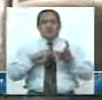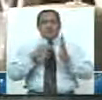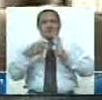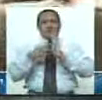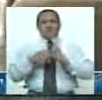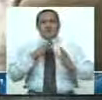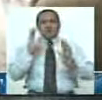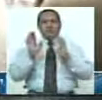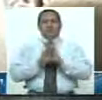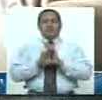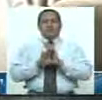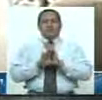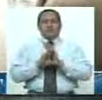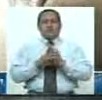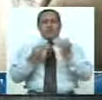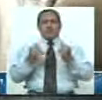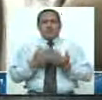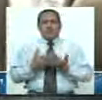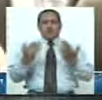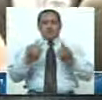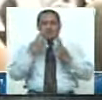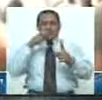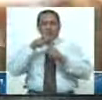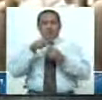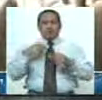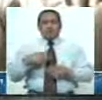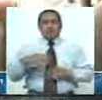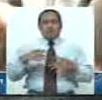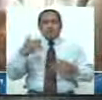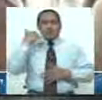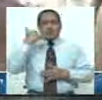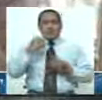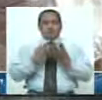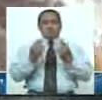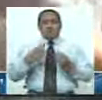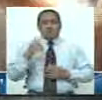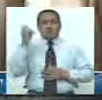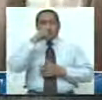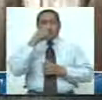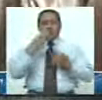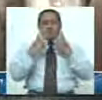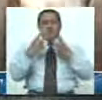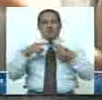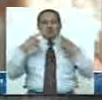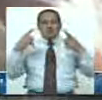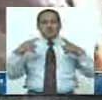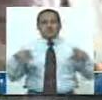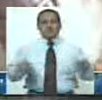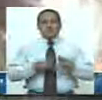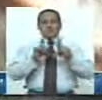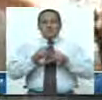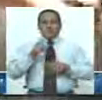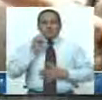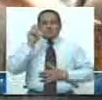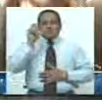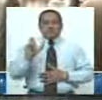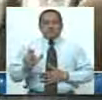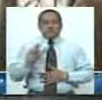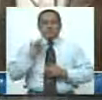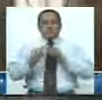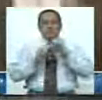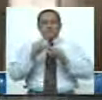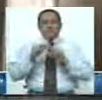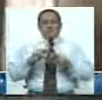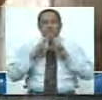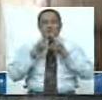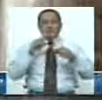de un equipo de interceptación telefónica muy sofisticado, un equipo portátil. Estas personas vienen